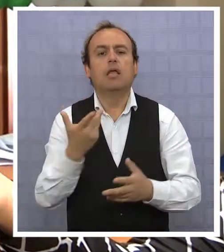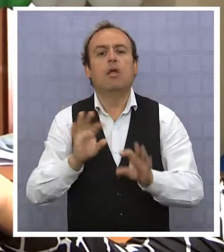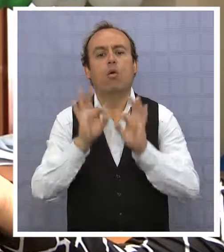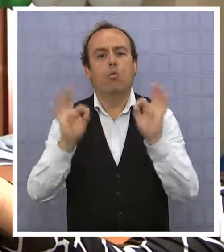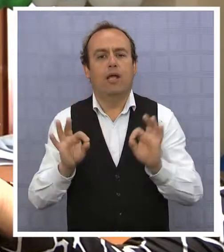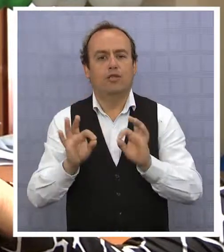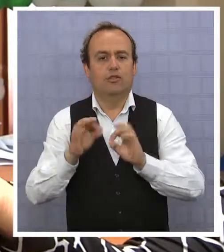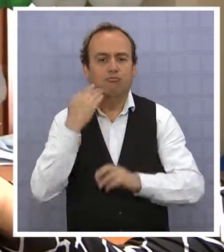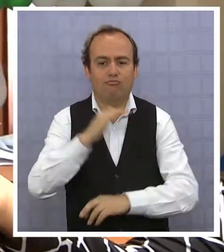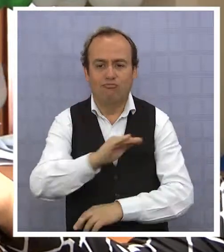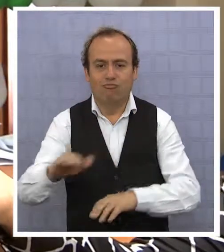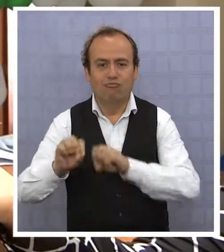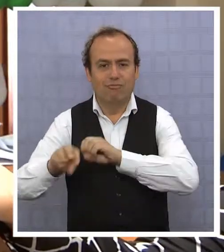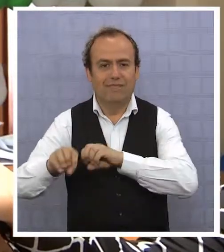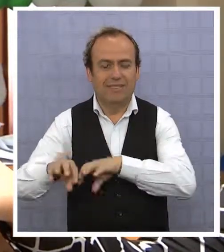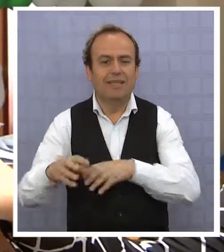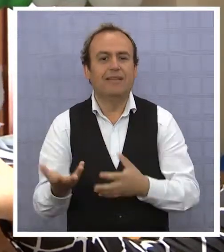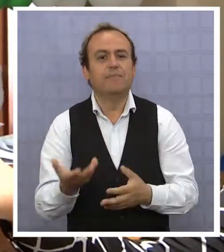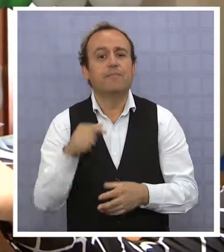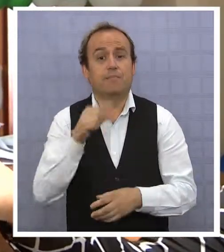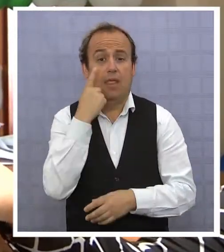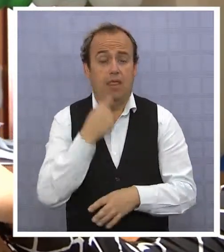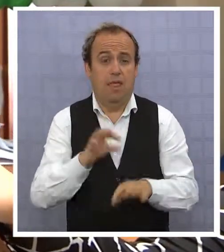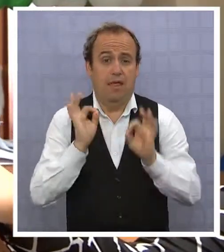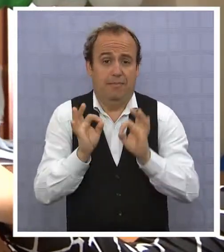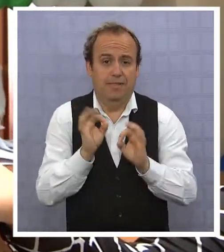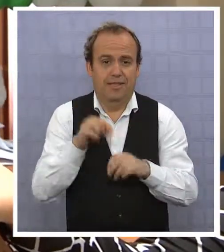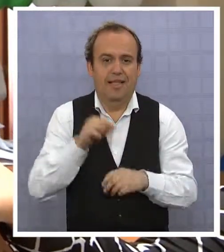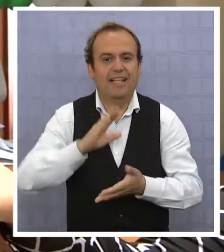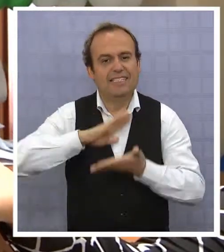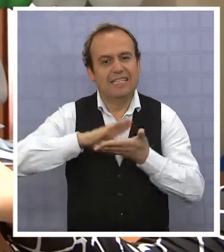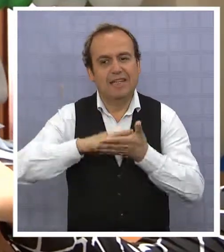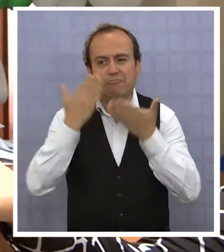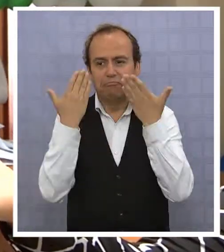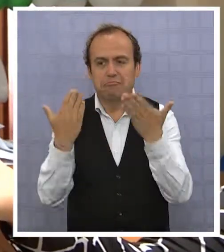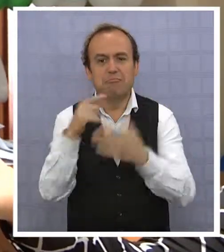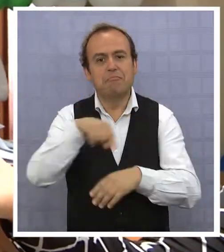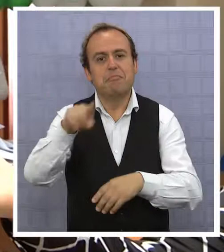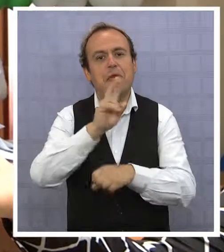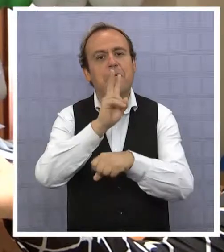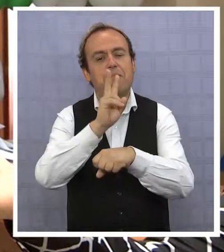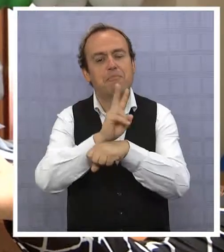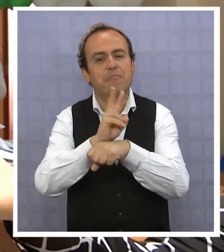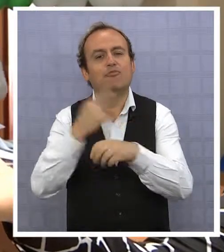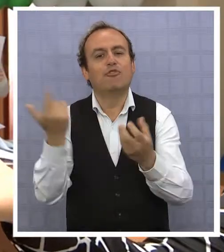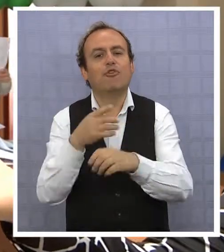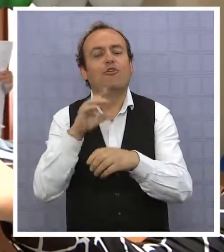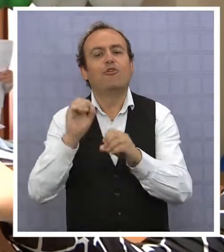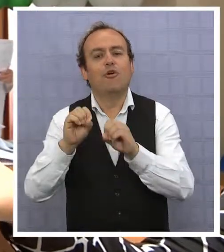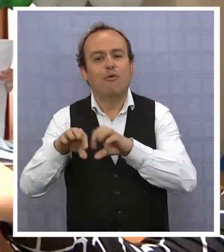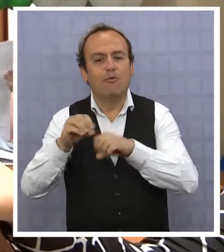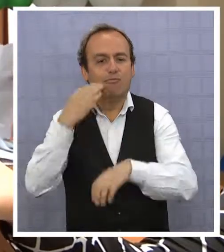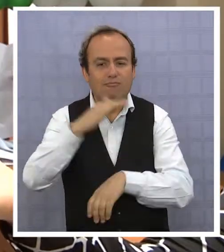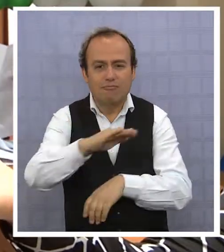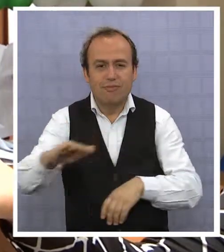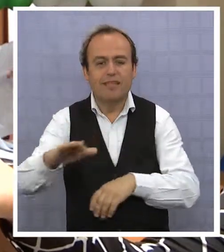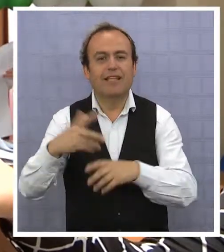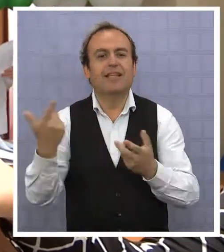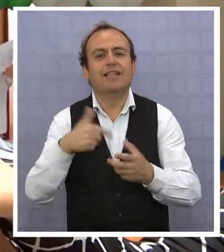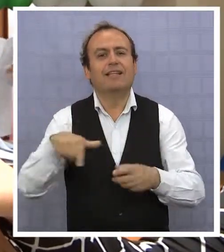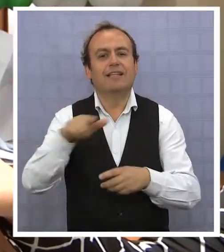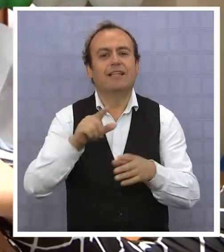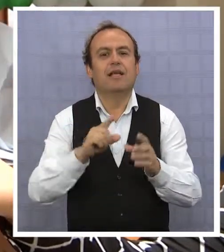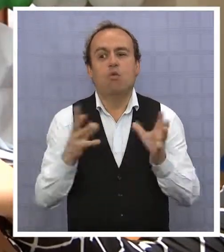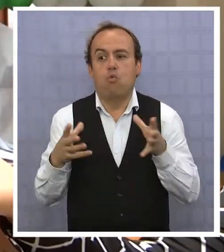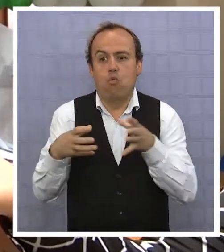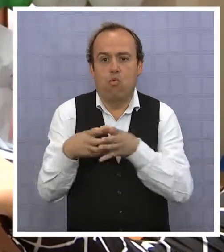además, y particularmente en el día de hoy en que estamos celebrando a las educadoras de párvulos y a la educación parvularia, estamos todas las instituciones en conjunto desarrollando